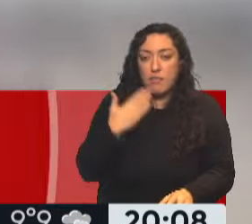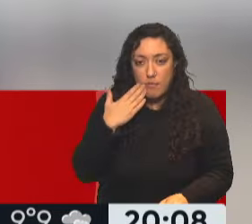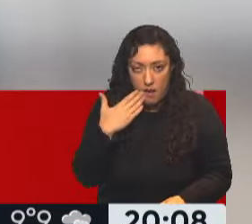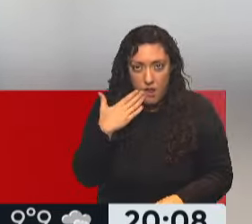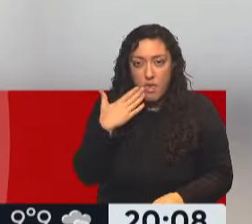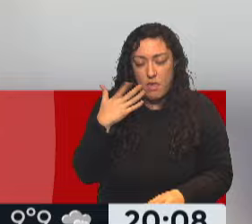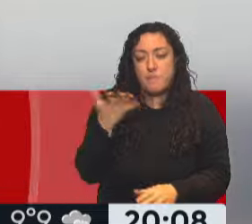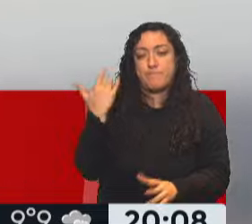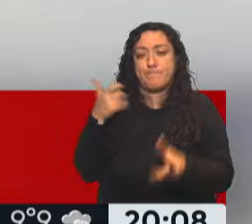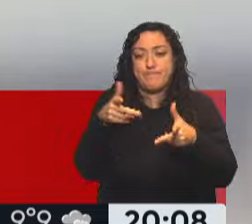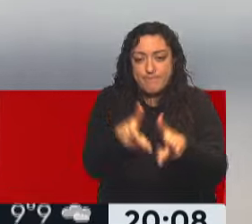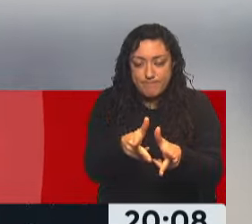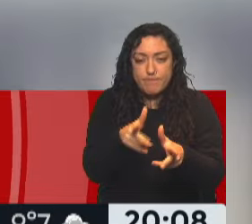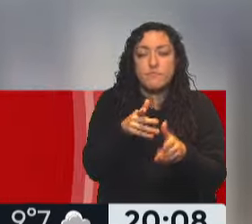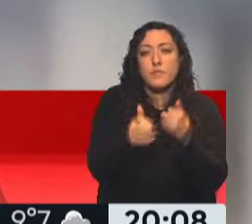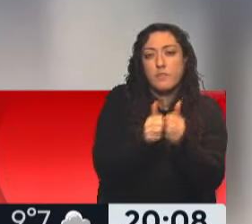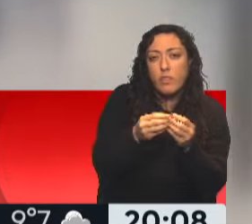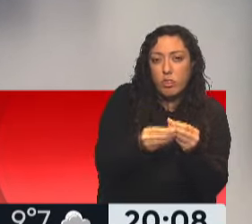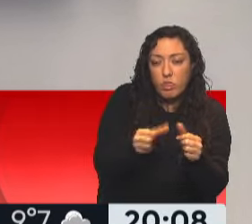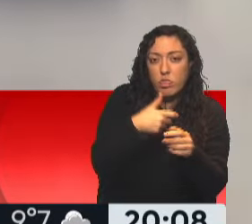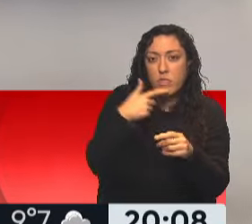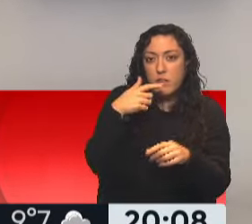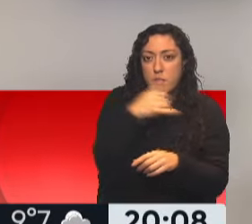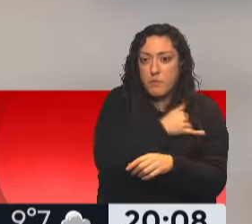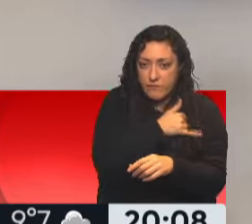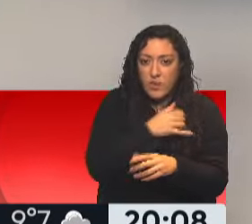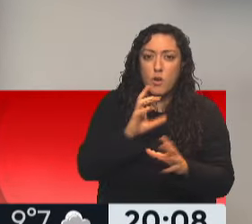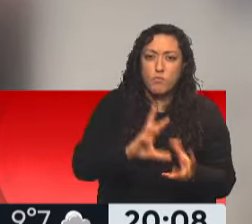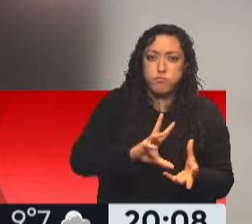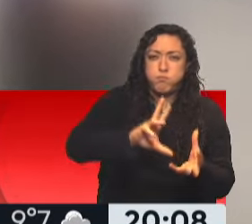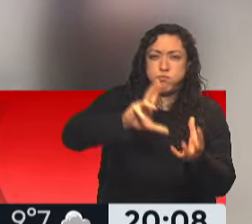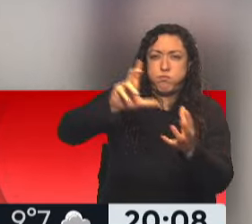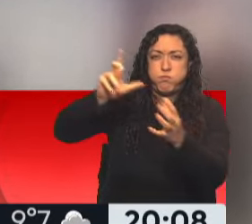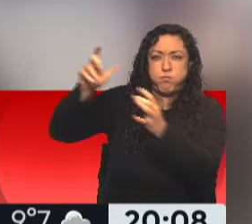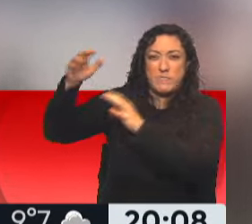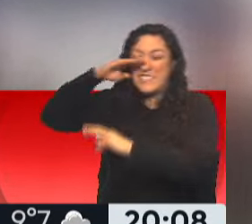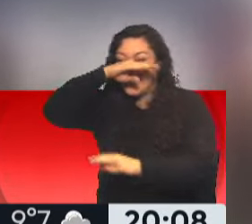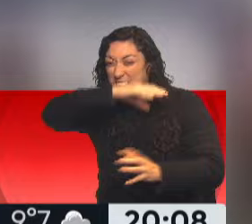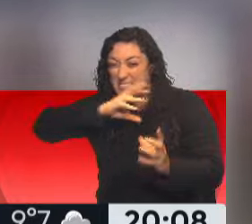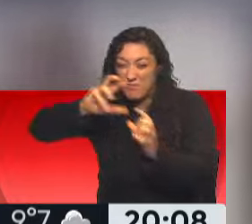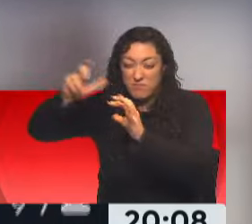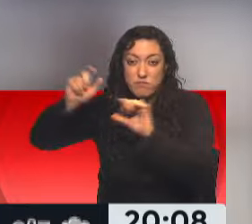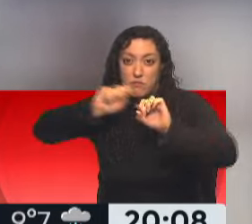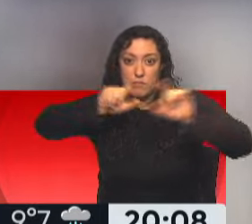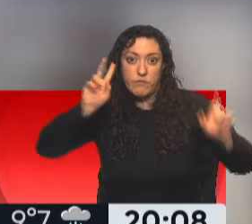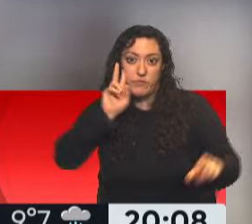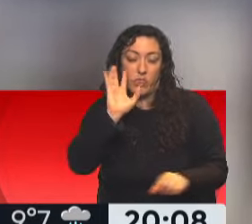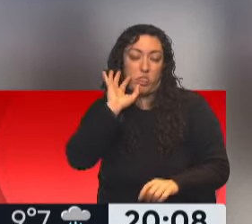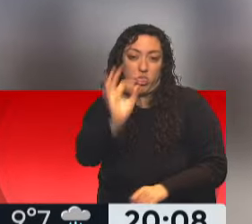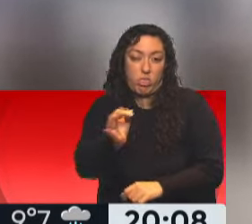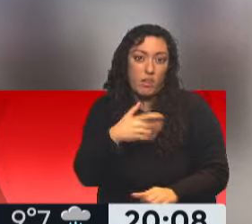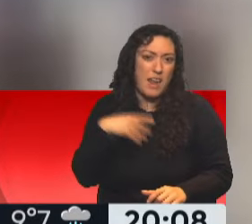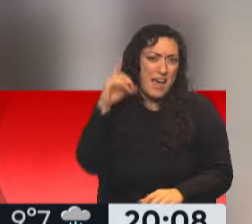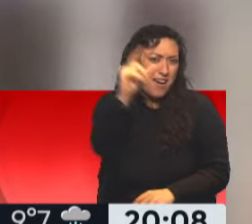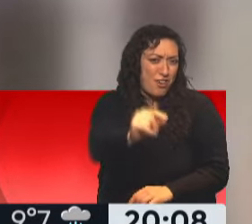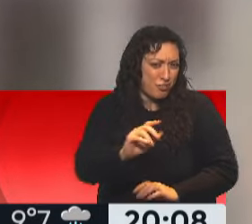lo mencionábamos en una refinería de ipf las densas columnas de humo negro se ven claramente en la imagen desde muy lejos